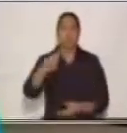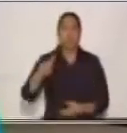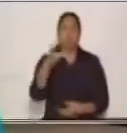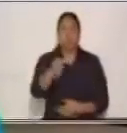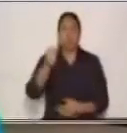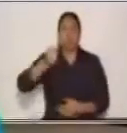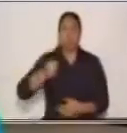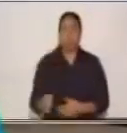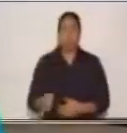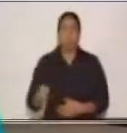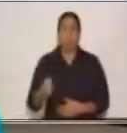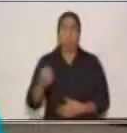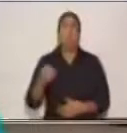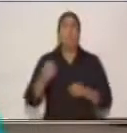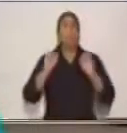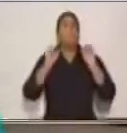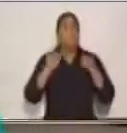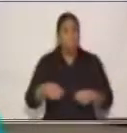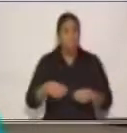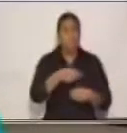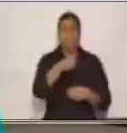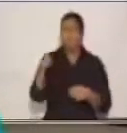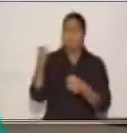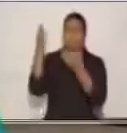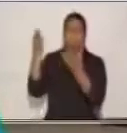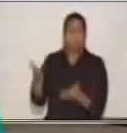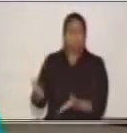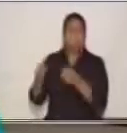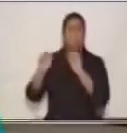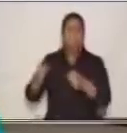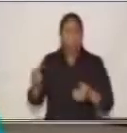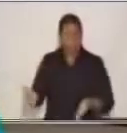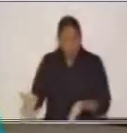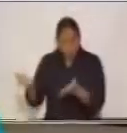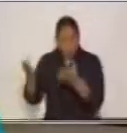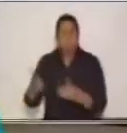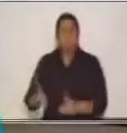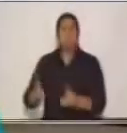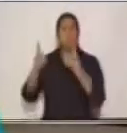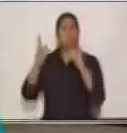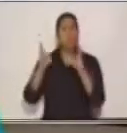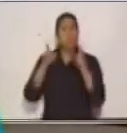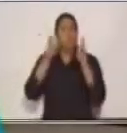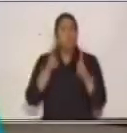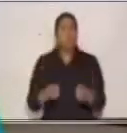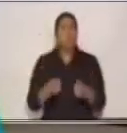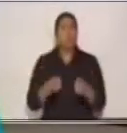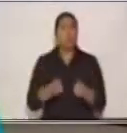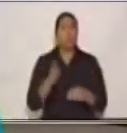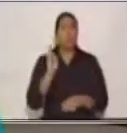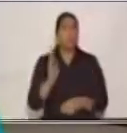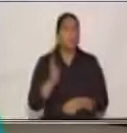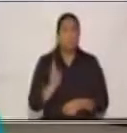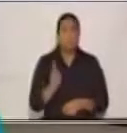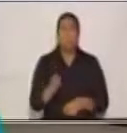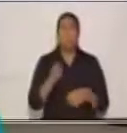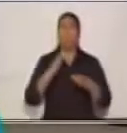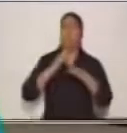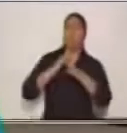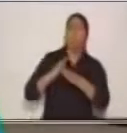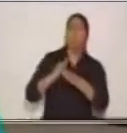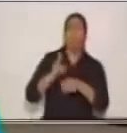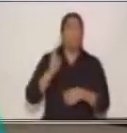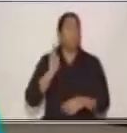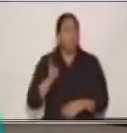posible que una persona tenga su realización humana y así protegerla en todo momento, proteger sus derechos